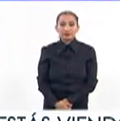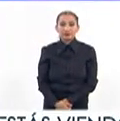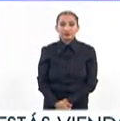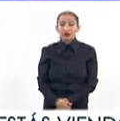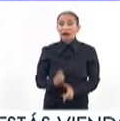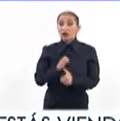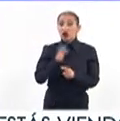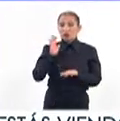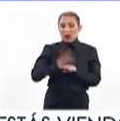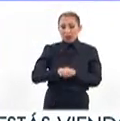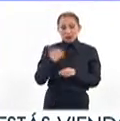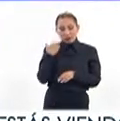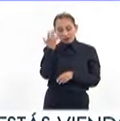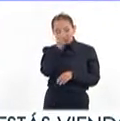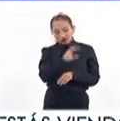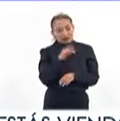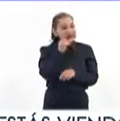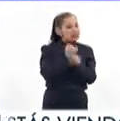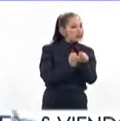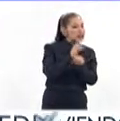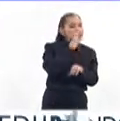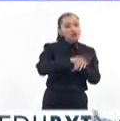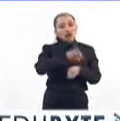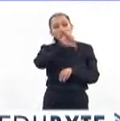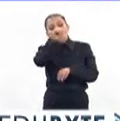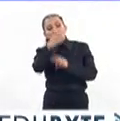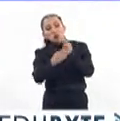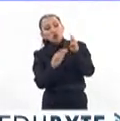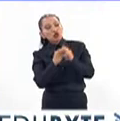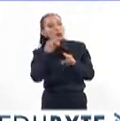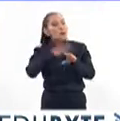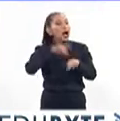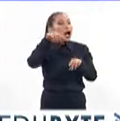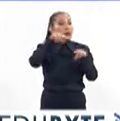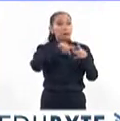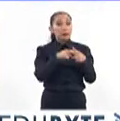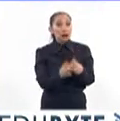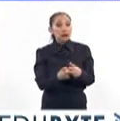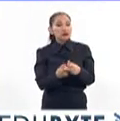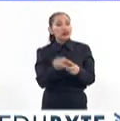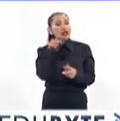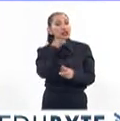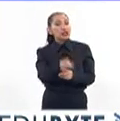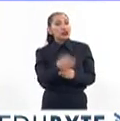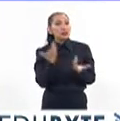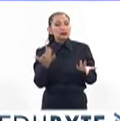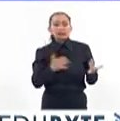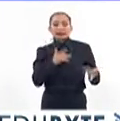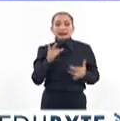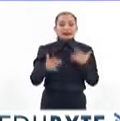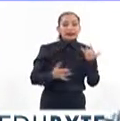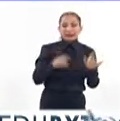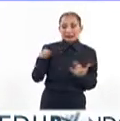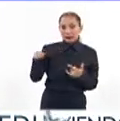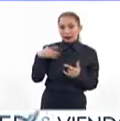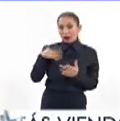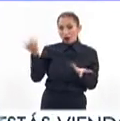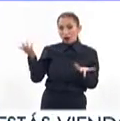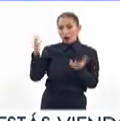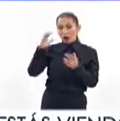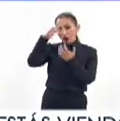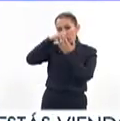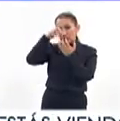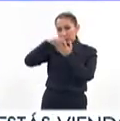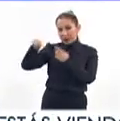La necesidad de explorar, de seguir explorando el resto del mundo, va a surgir y va a ser una inquietud en este Cortés